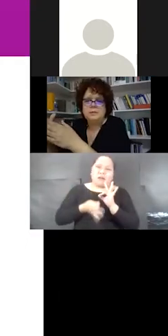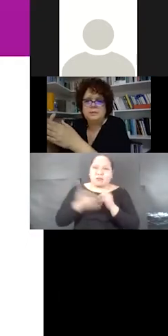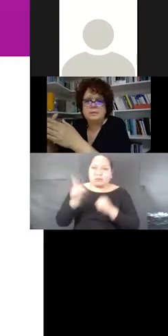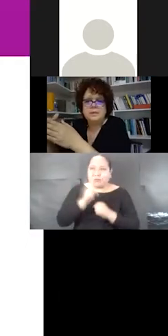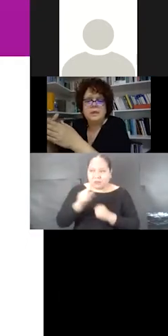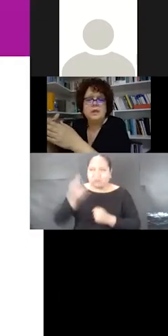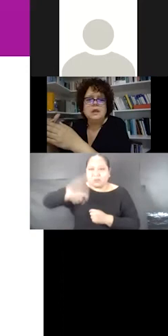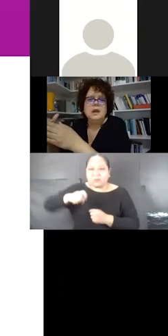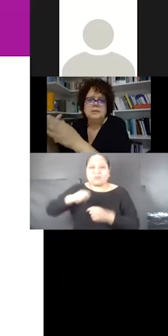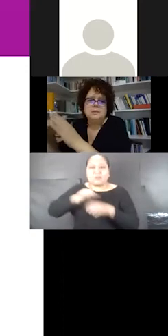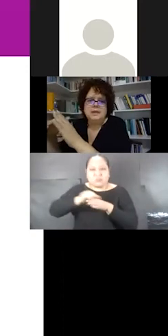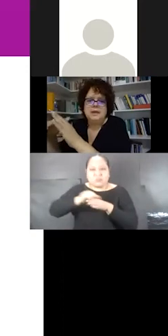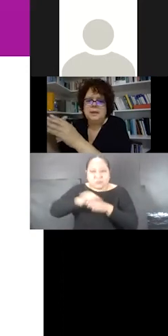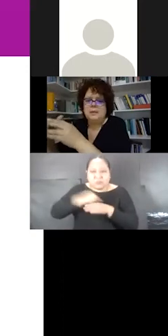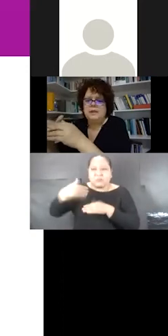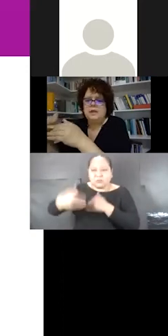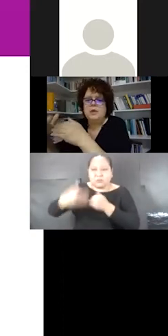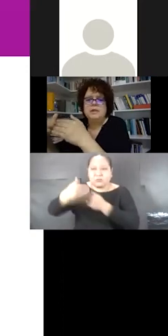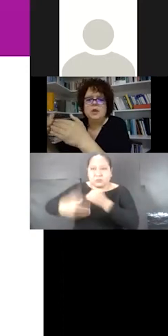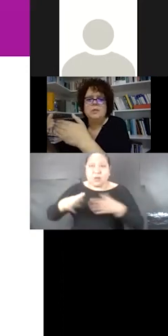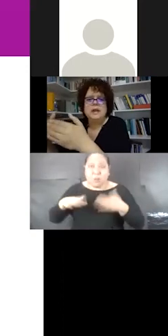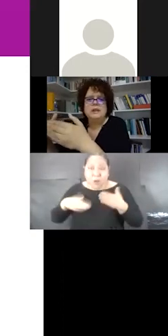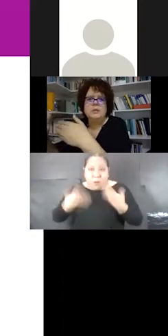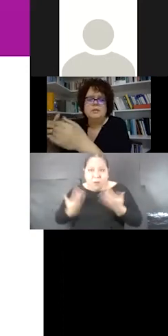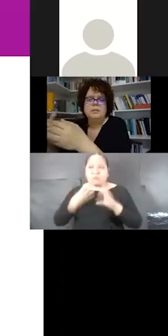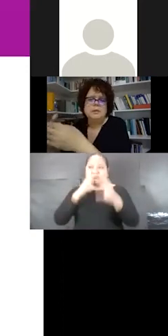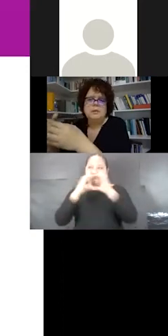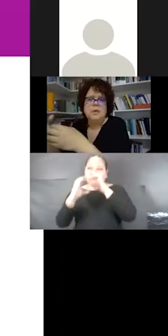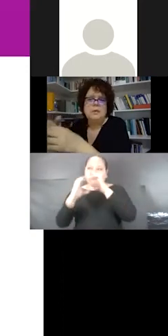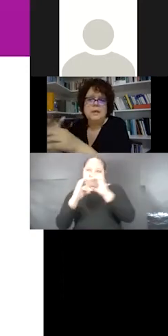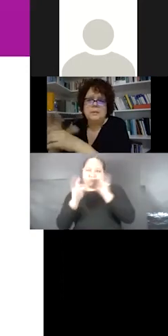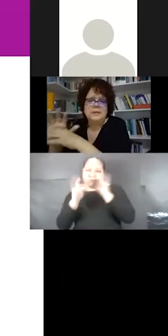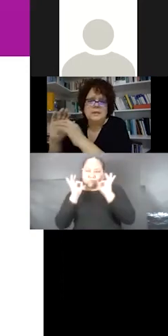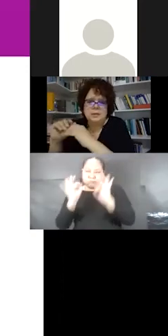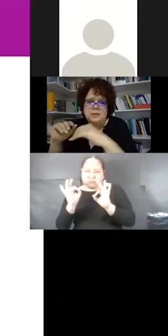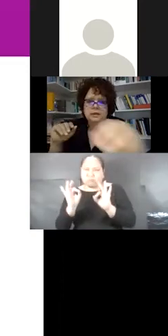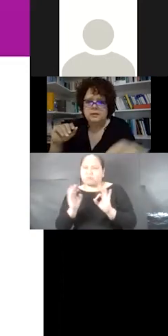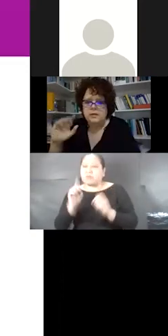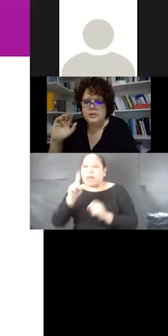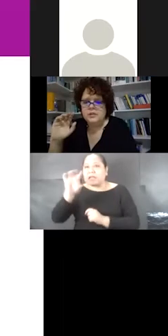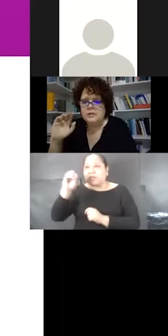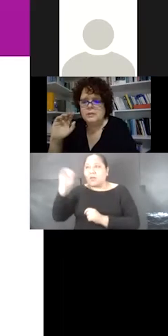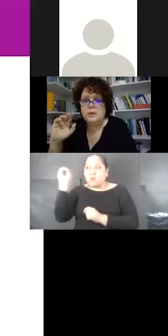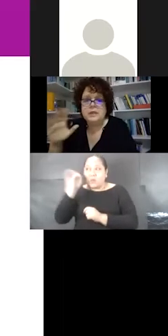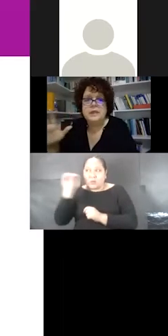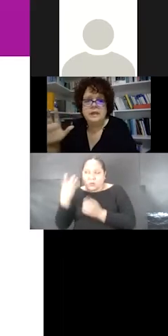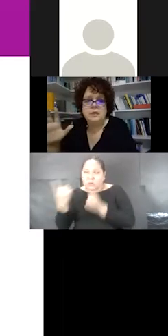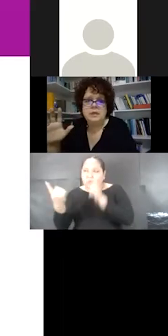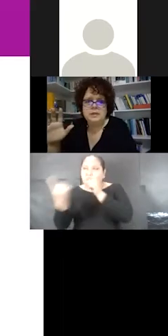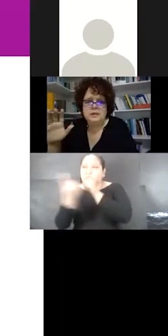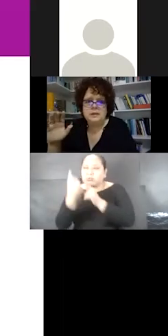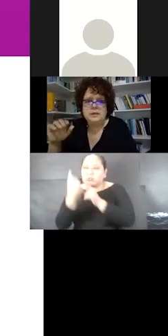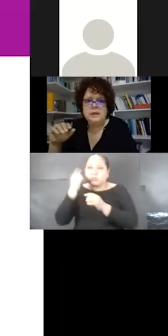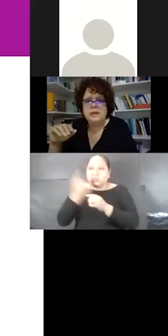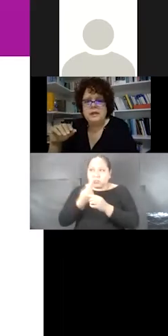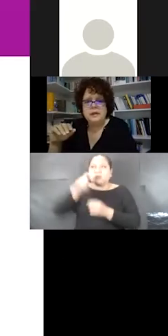nivel, para poder tener un nivel de comunicación completamente al 100%, ¿no? Es decir, es importante tener en cuenta,